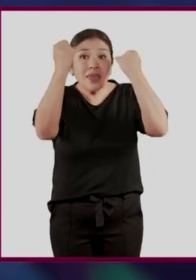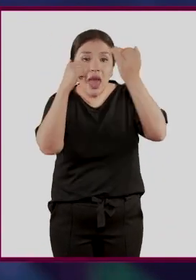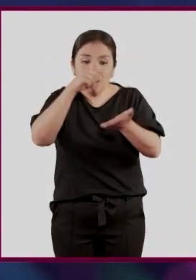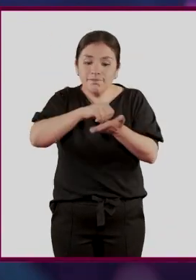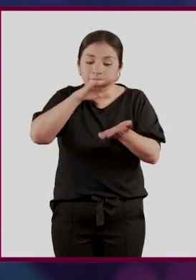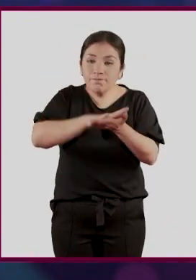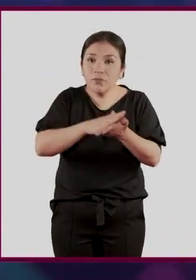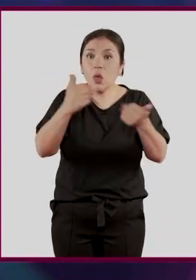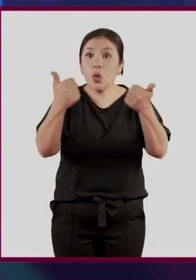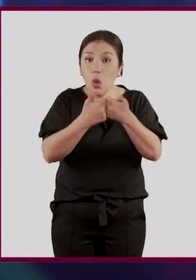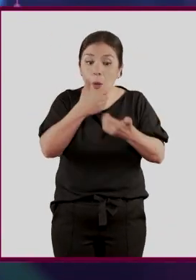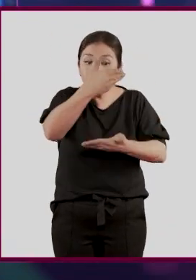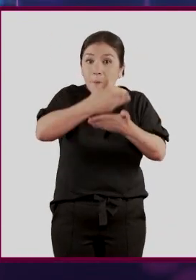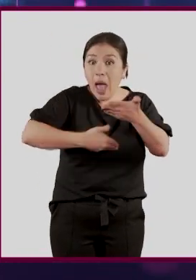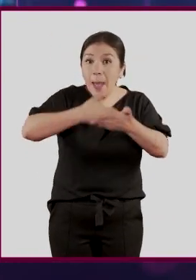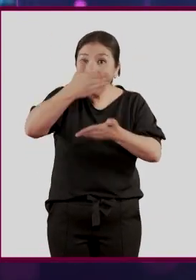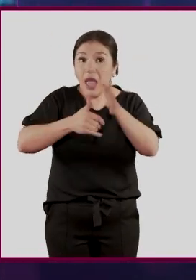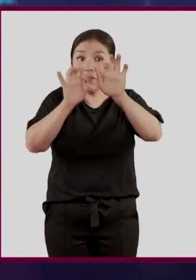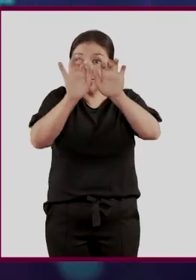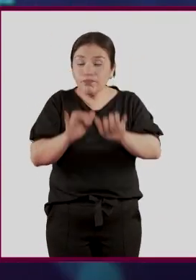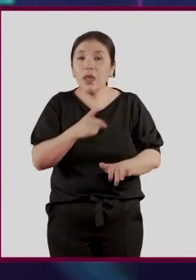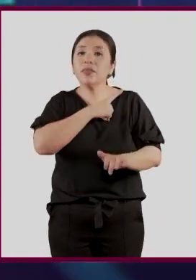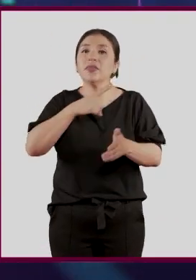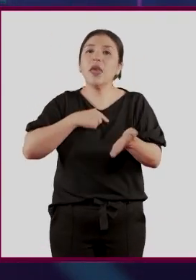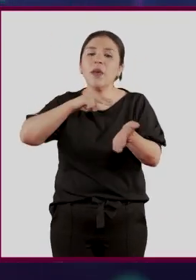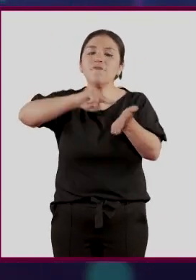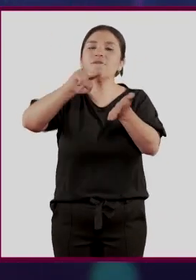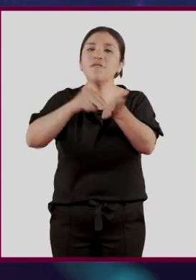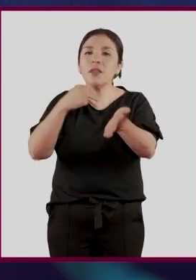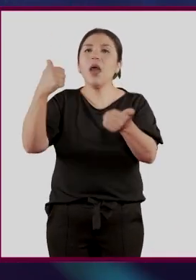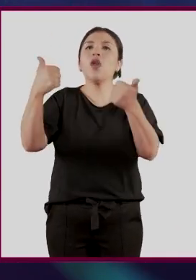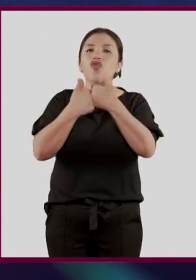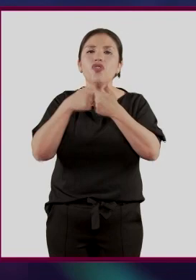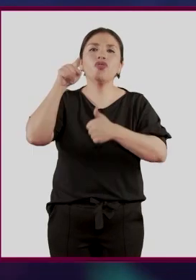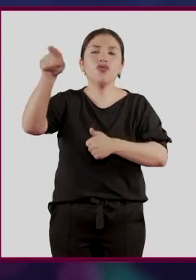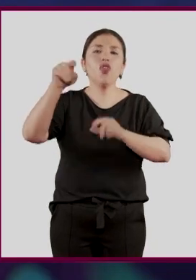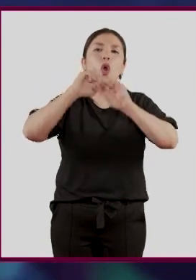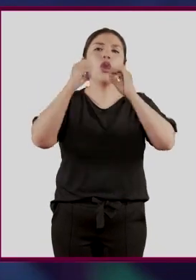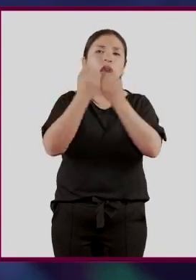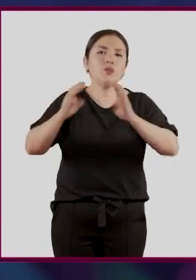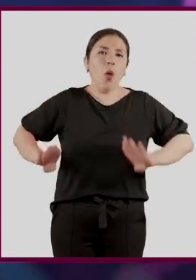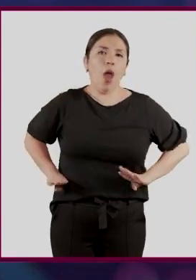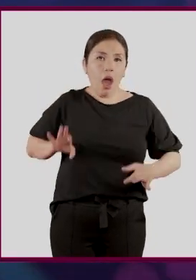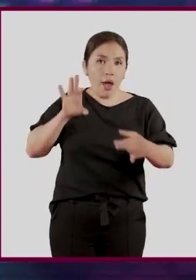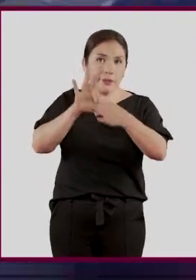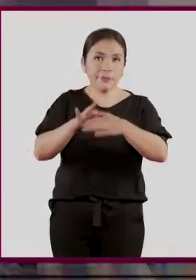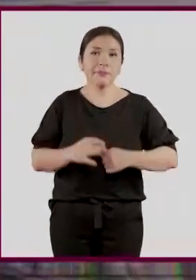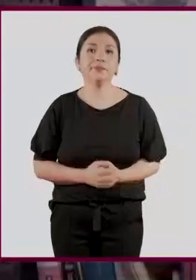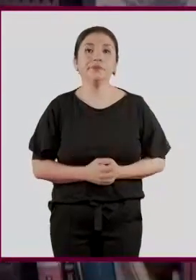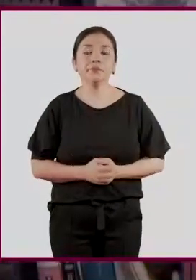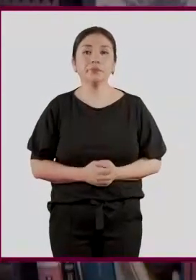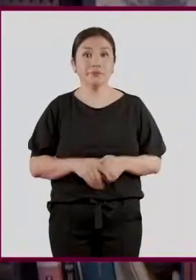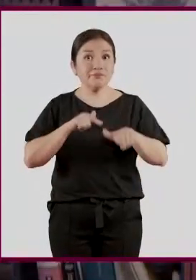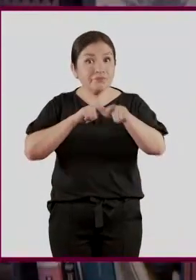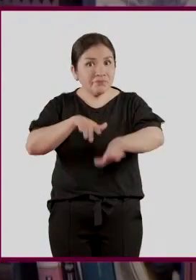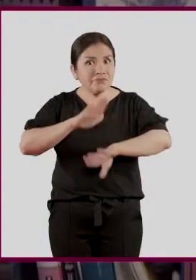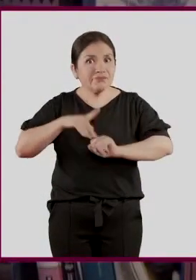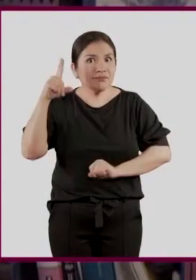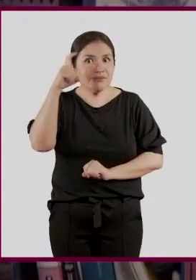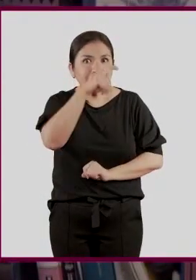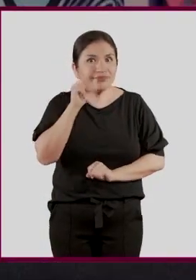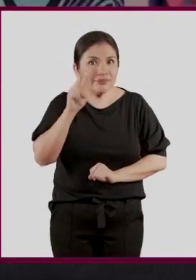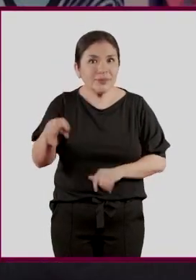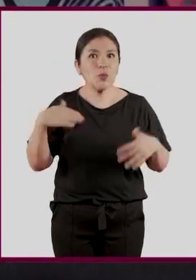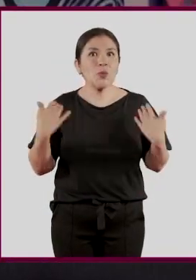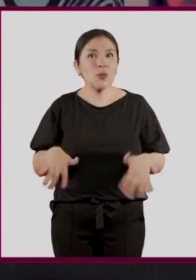ideas que han sido plasmadas en medios físicos sean registradas ante el organismo competente. Se sigue complicando,